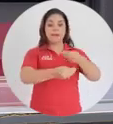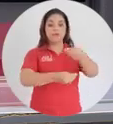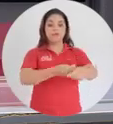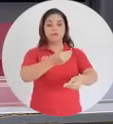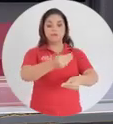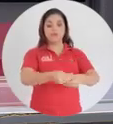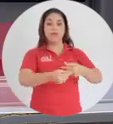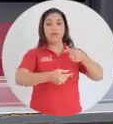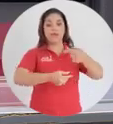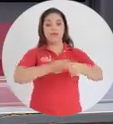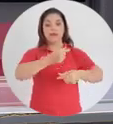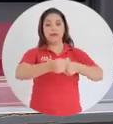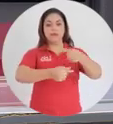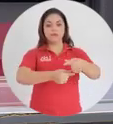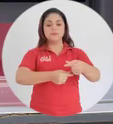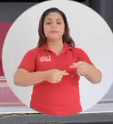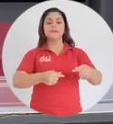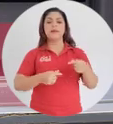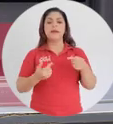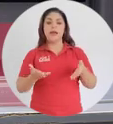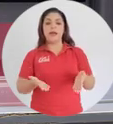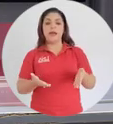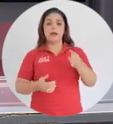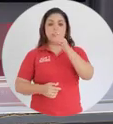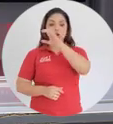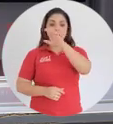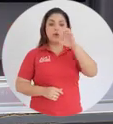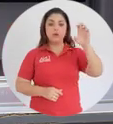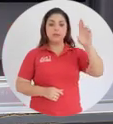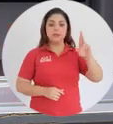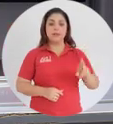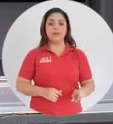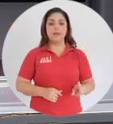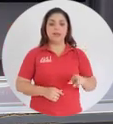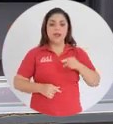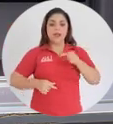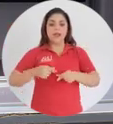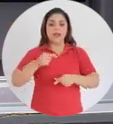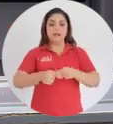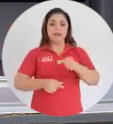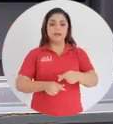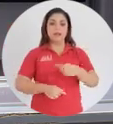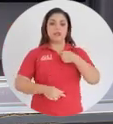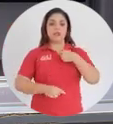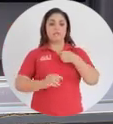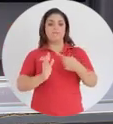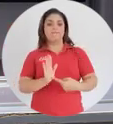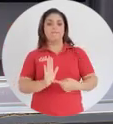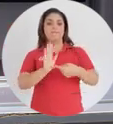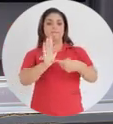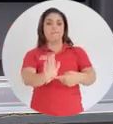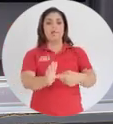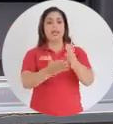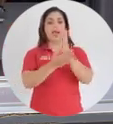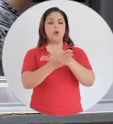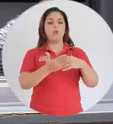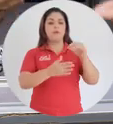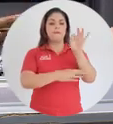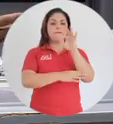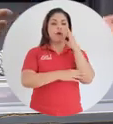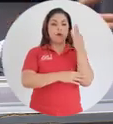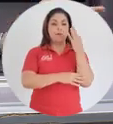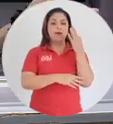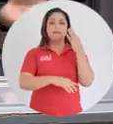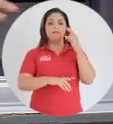que le toca, ¿verdad? Y en este caso Costa Rica, ¿verdad? Y la generación que yo reflejo de alguna forma, que